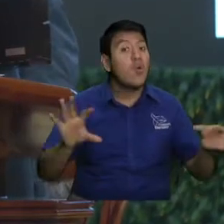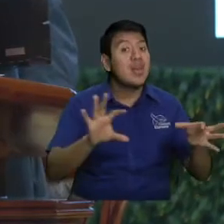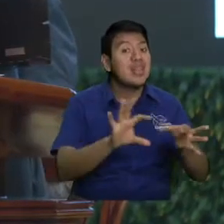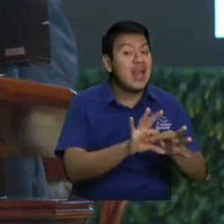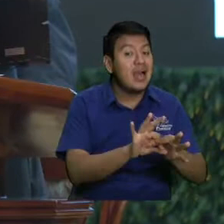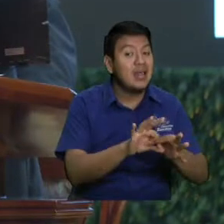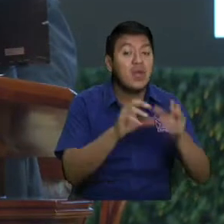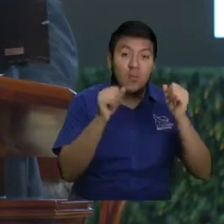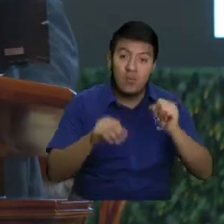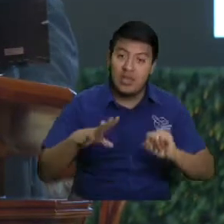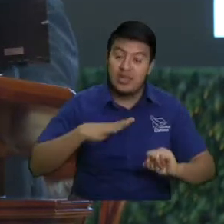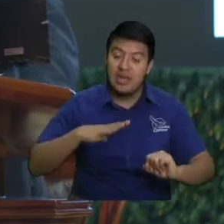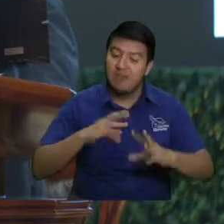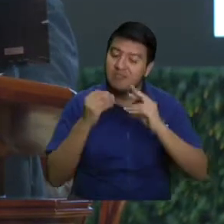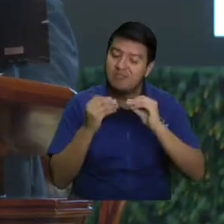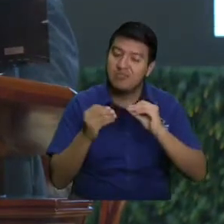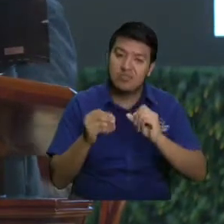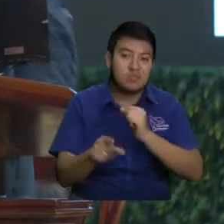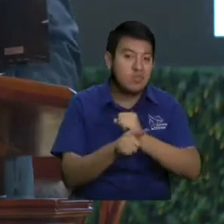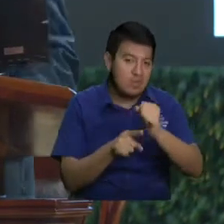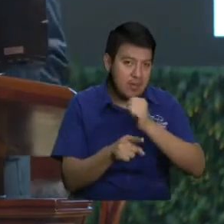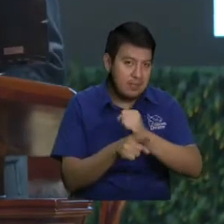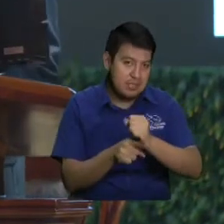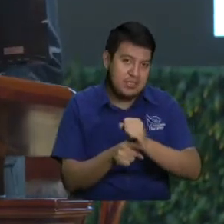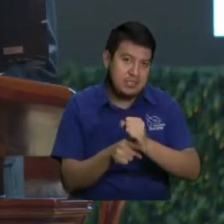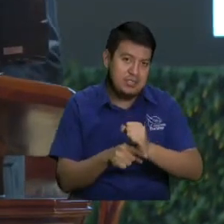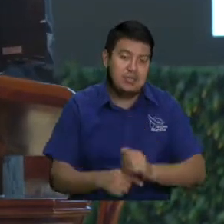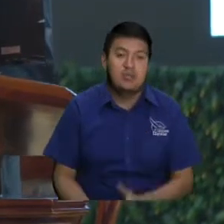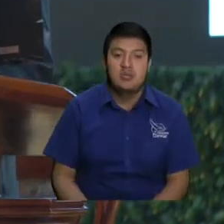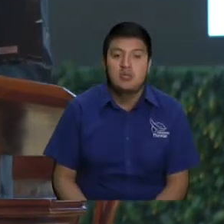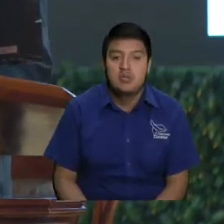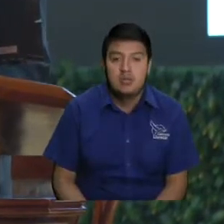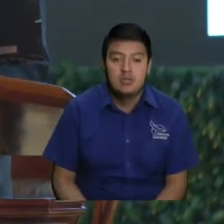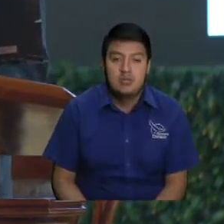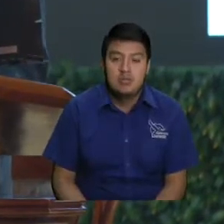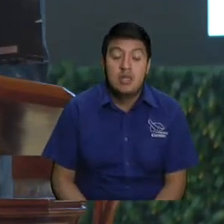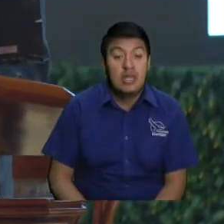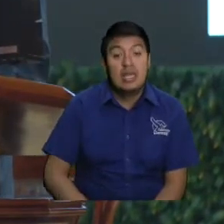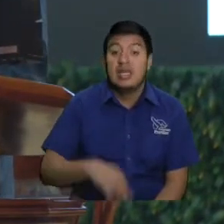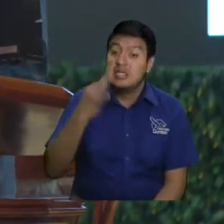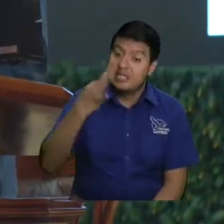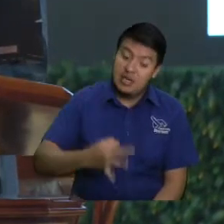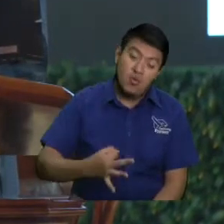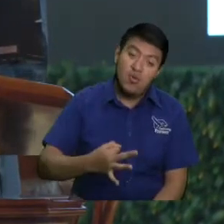puede causar serios conflictos, sobre todo con gente que no cree.